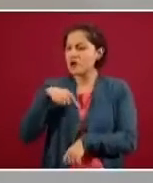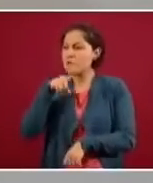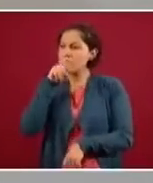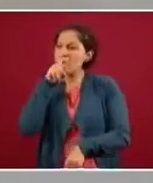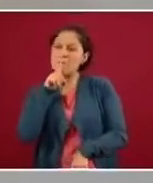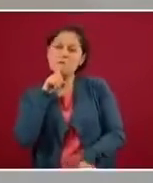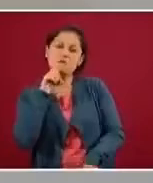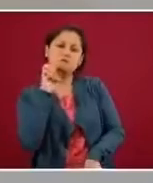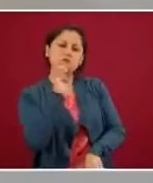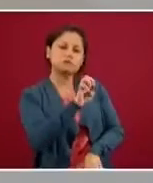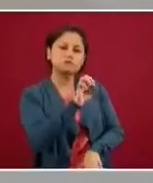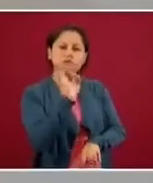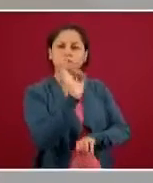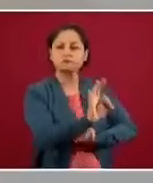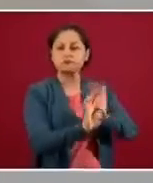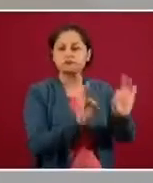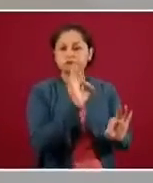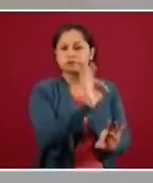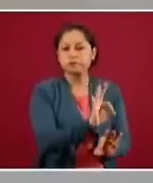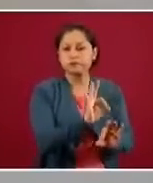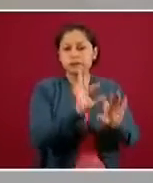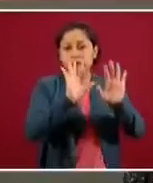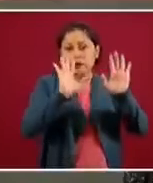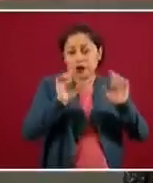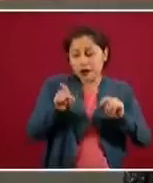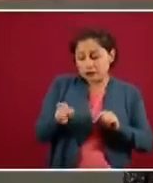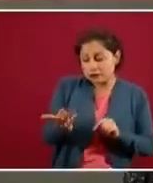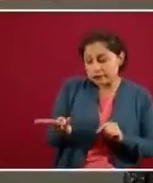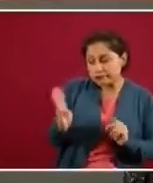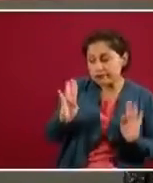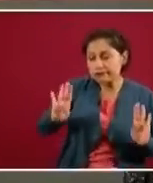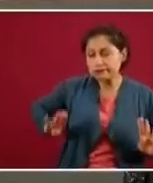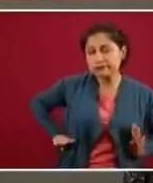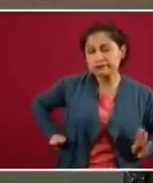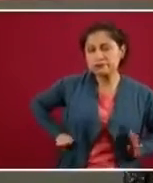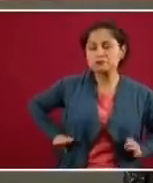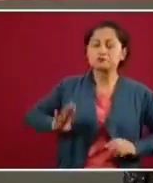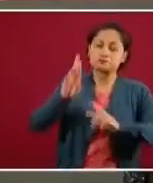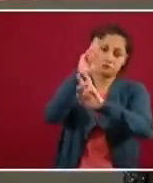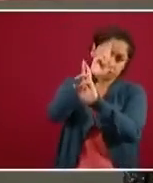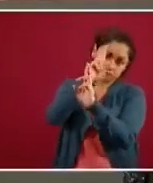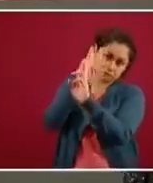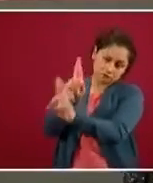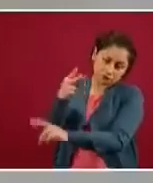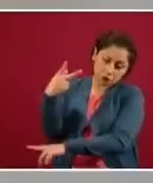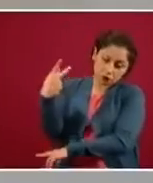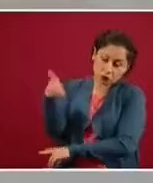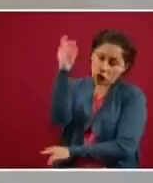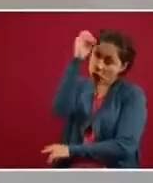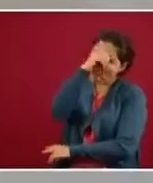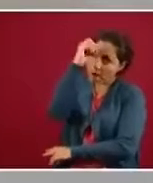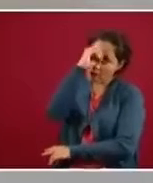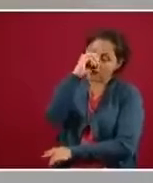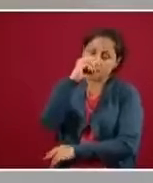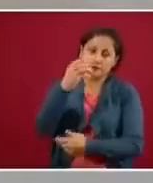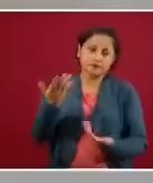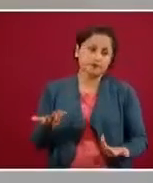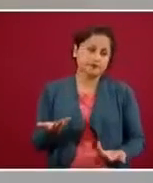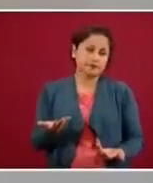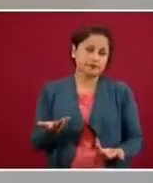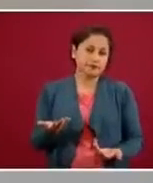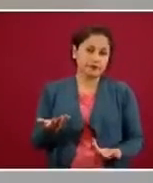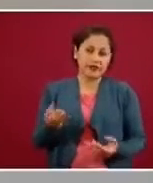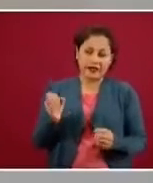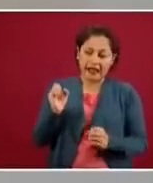científicas, pues respetamos su opinión. No podemos hacer nada al respecto más que seguir